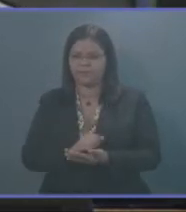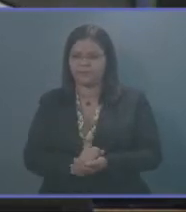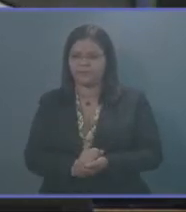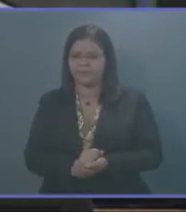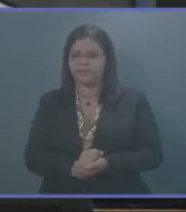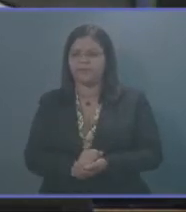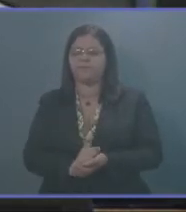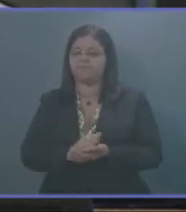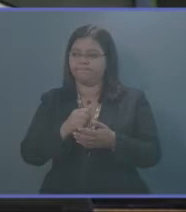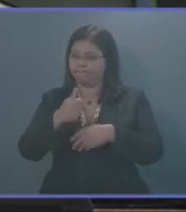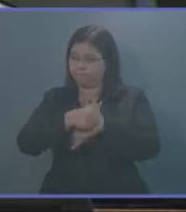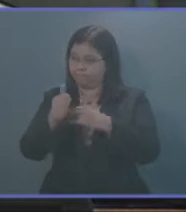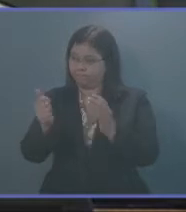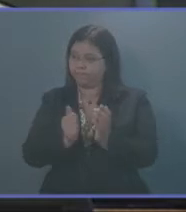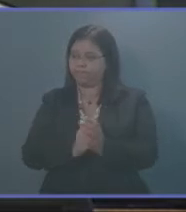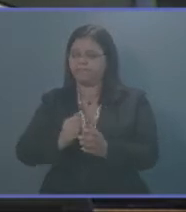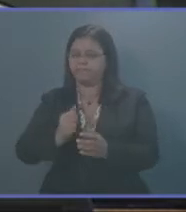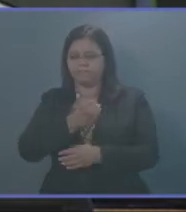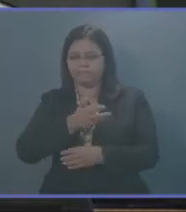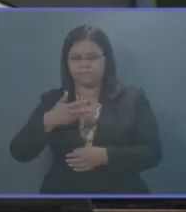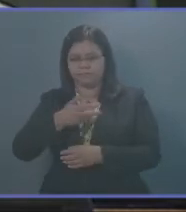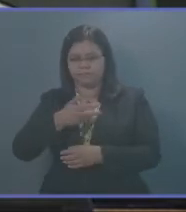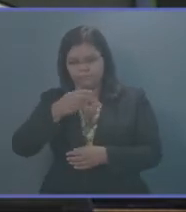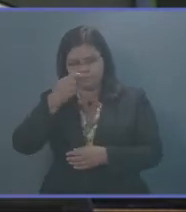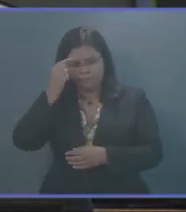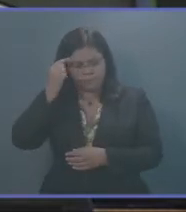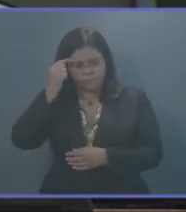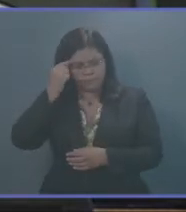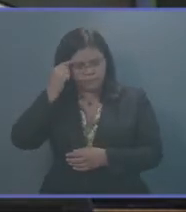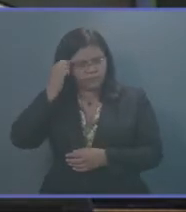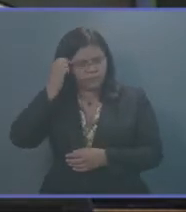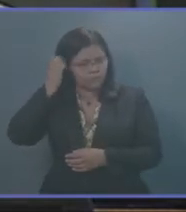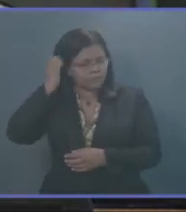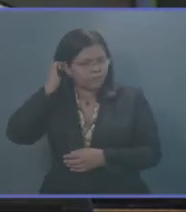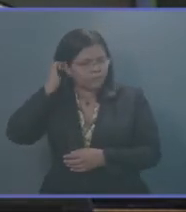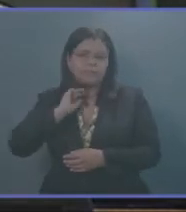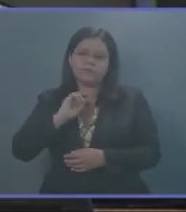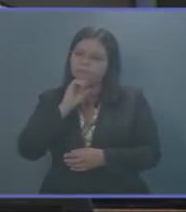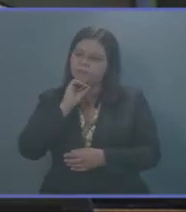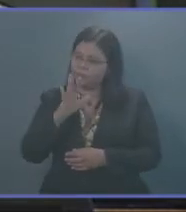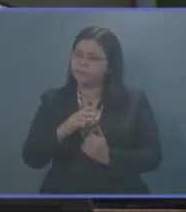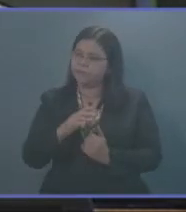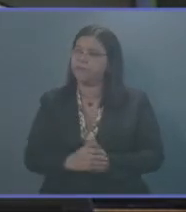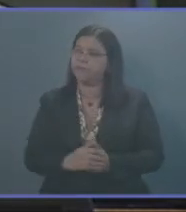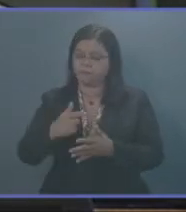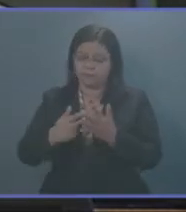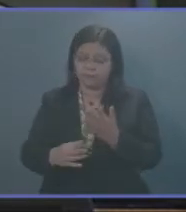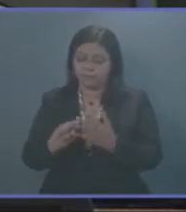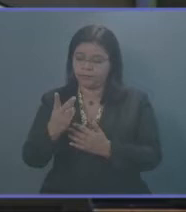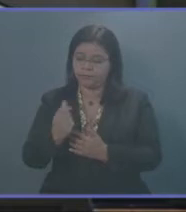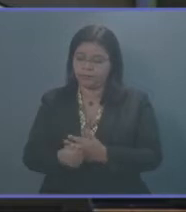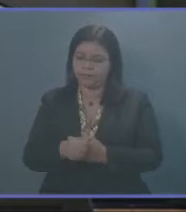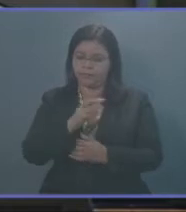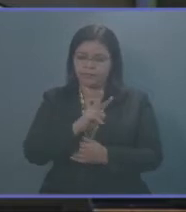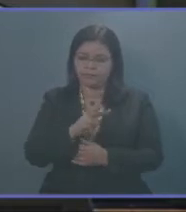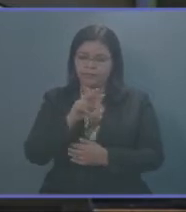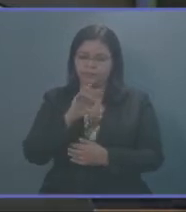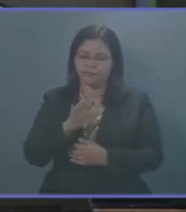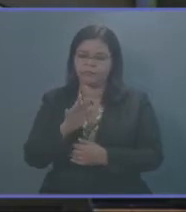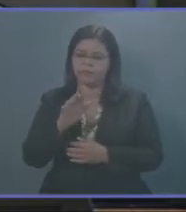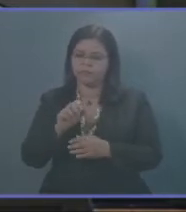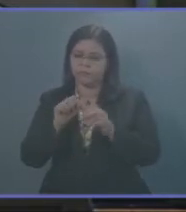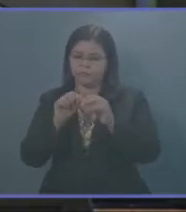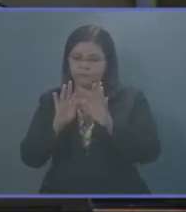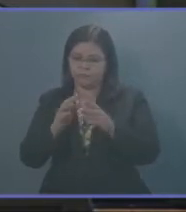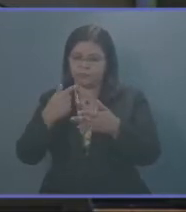de la República del Salvador, considerando Romanos 1, mediante decreto legislativo número 259 de fecha 16